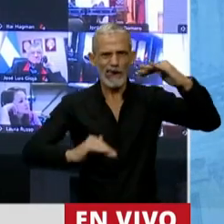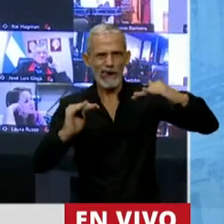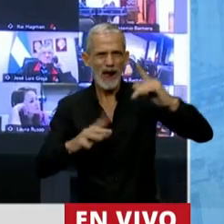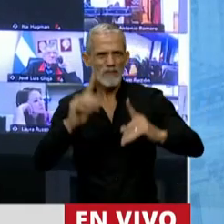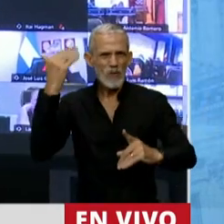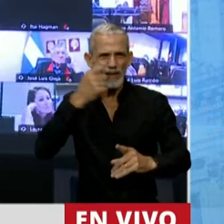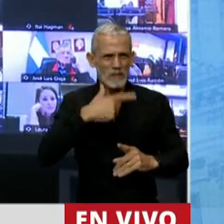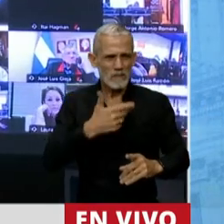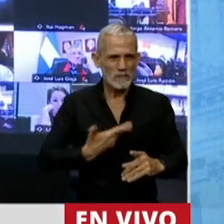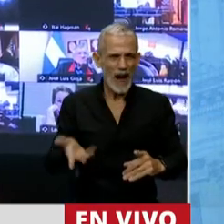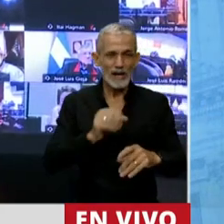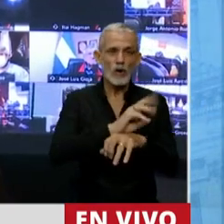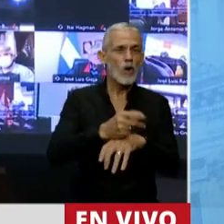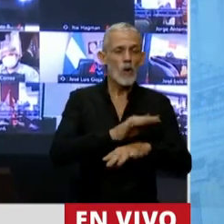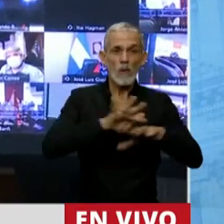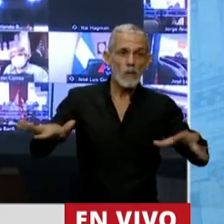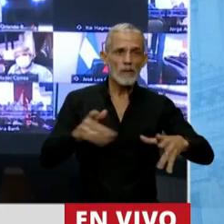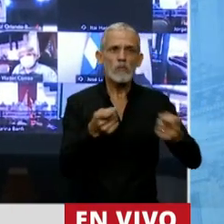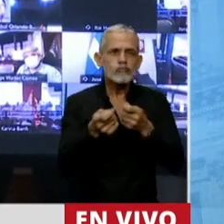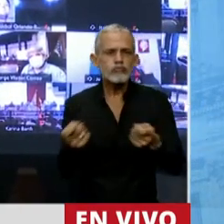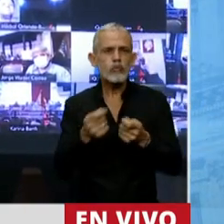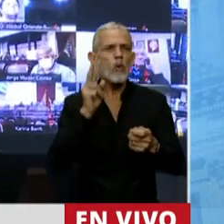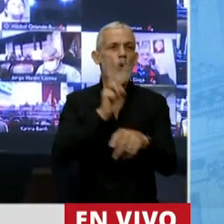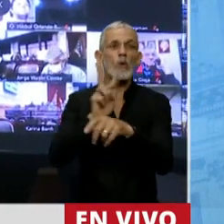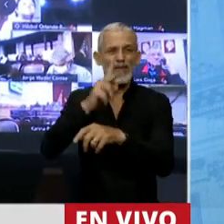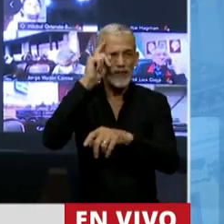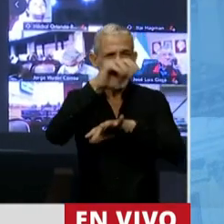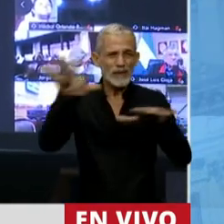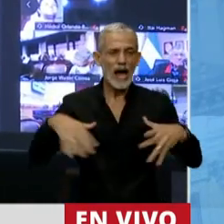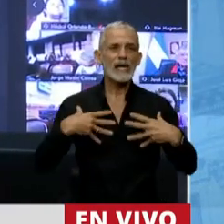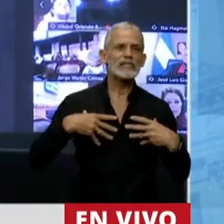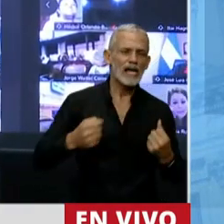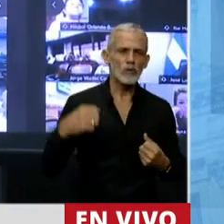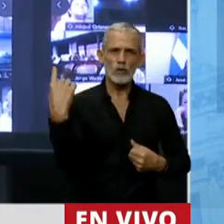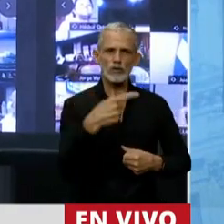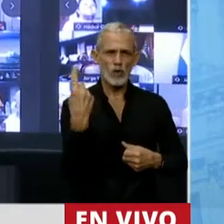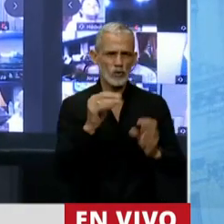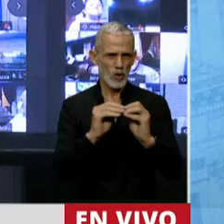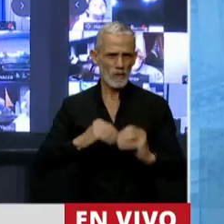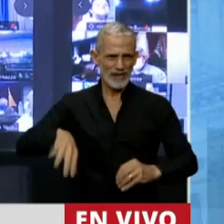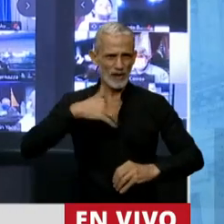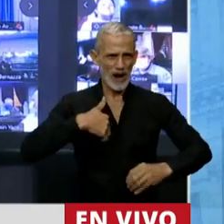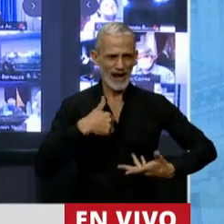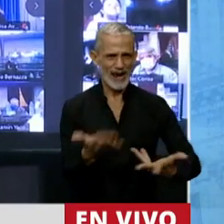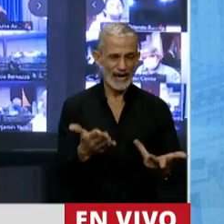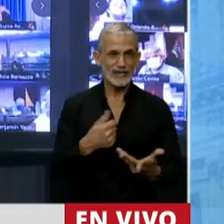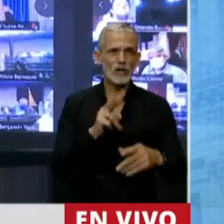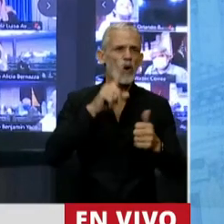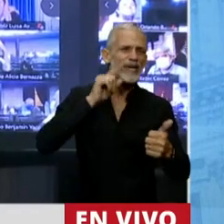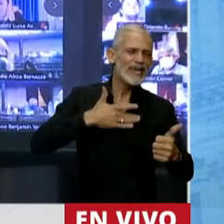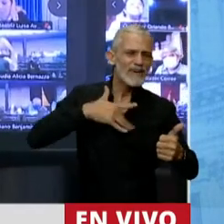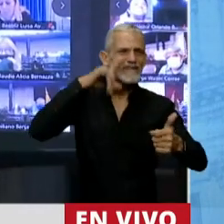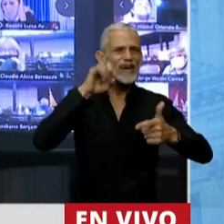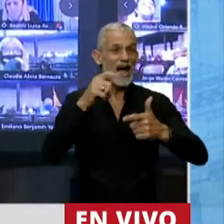generando, administrando la pandemia, cuidando la cuestión sanitaria de nuestros compatriotas, conteniendo con medidas como el IFE y como el